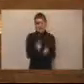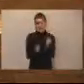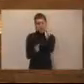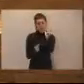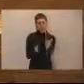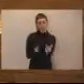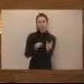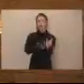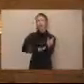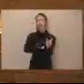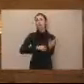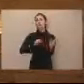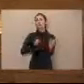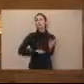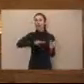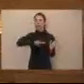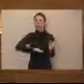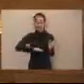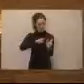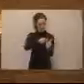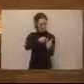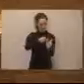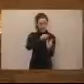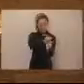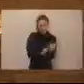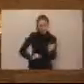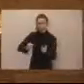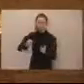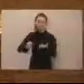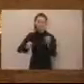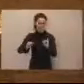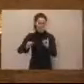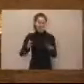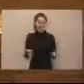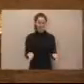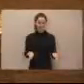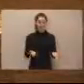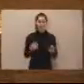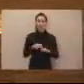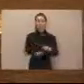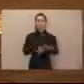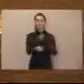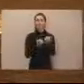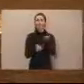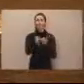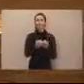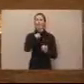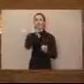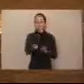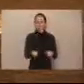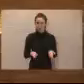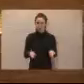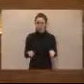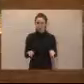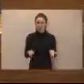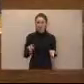de la Administración lugares de donde extraer este dinero. El ministro de Economía lo decía, y yo lo digo